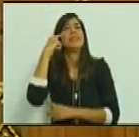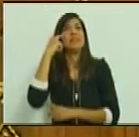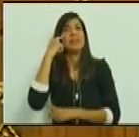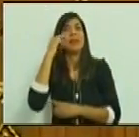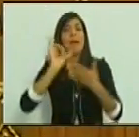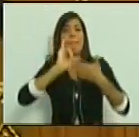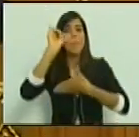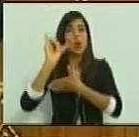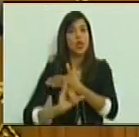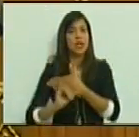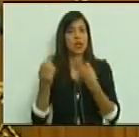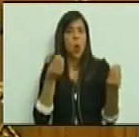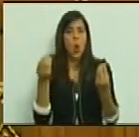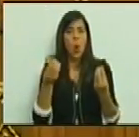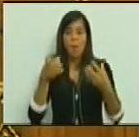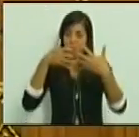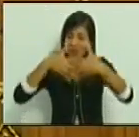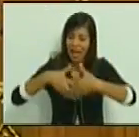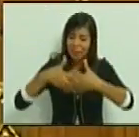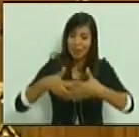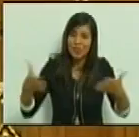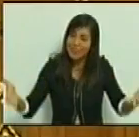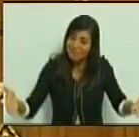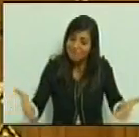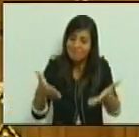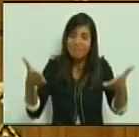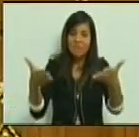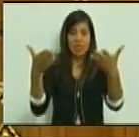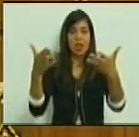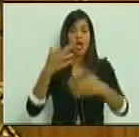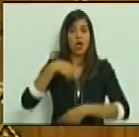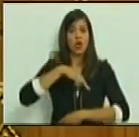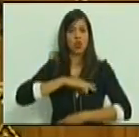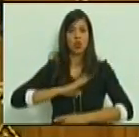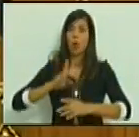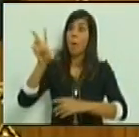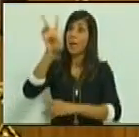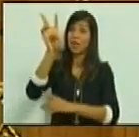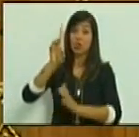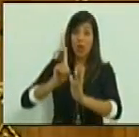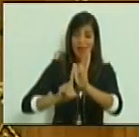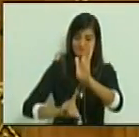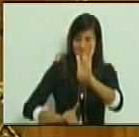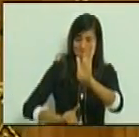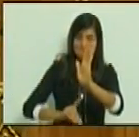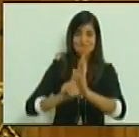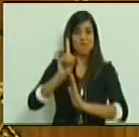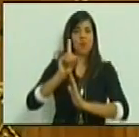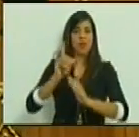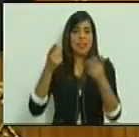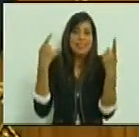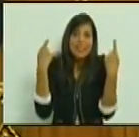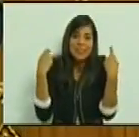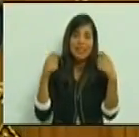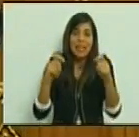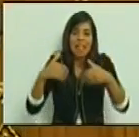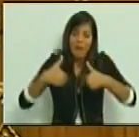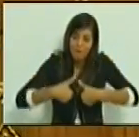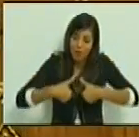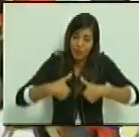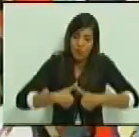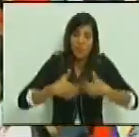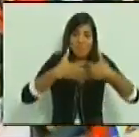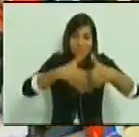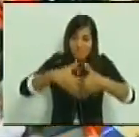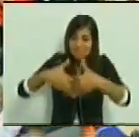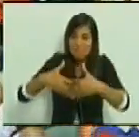conformado, ha estructurado, nosotros vamos a romper esas barreras, o por lo menos hacer el intento, con